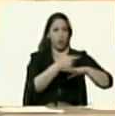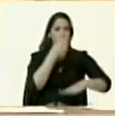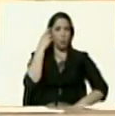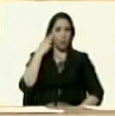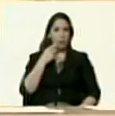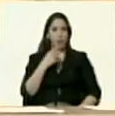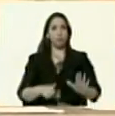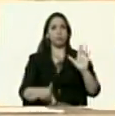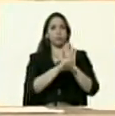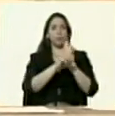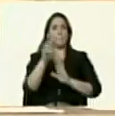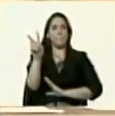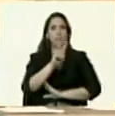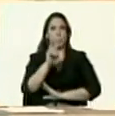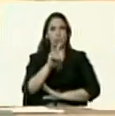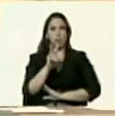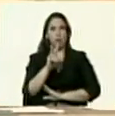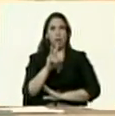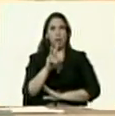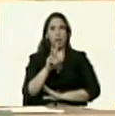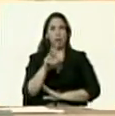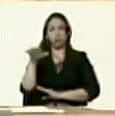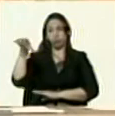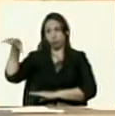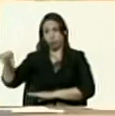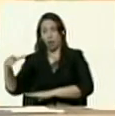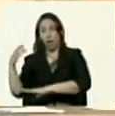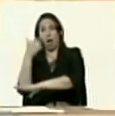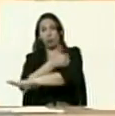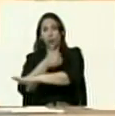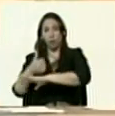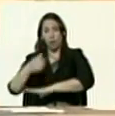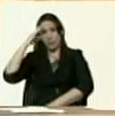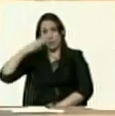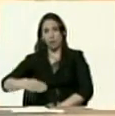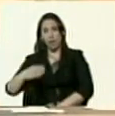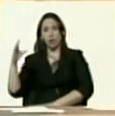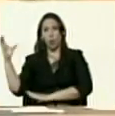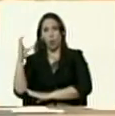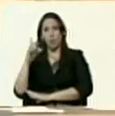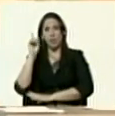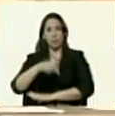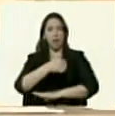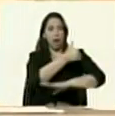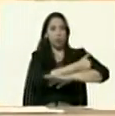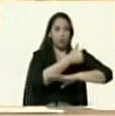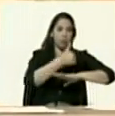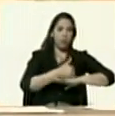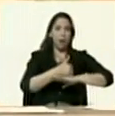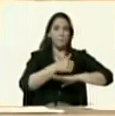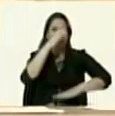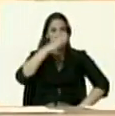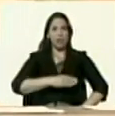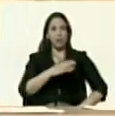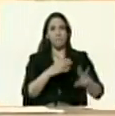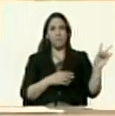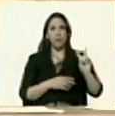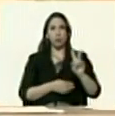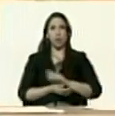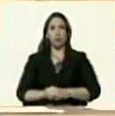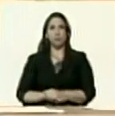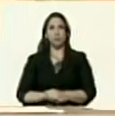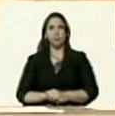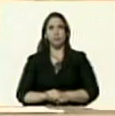bolivariano legítimo de Venezuela, entre las autoridades militares de Colombia y las autoridades militares de Venezuela,